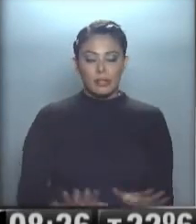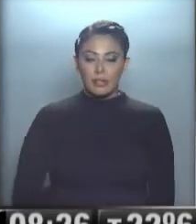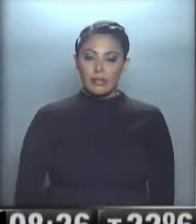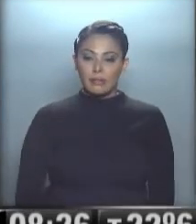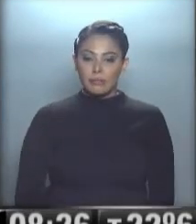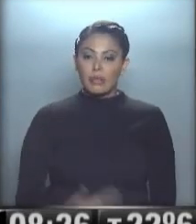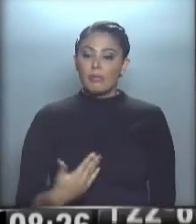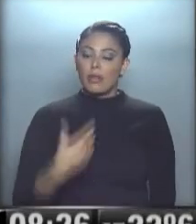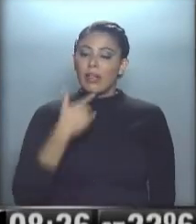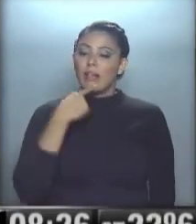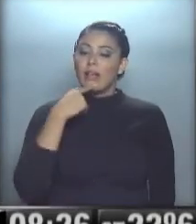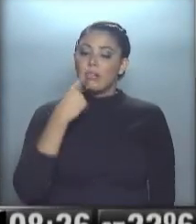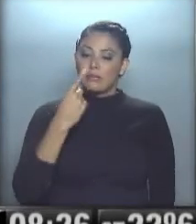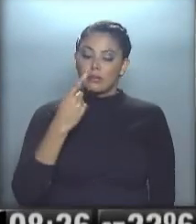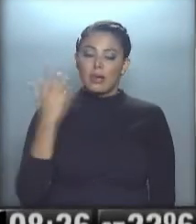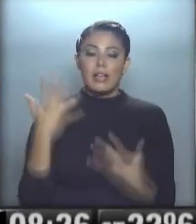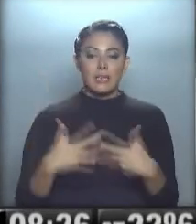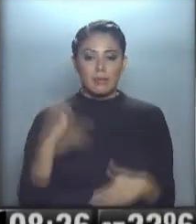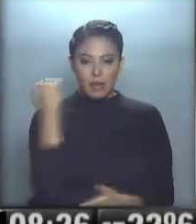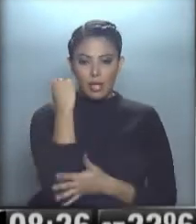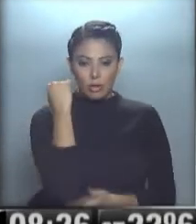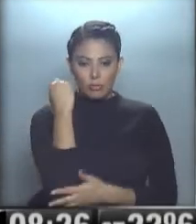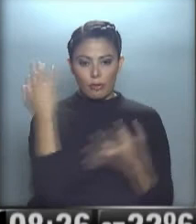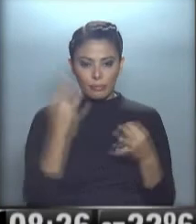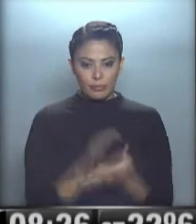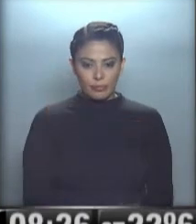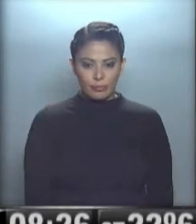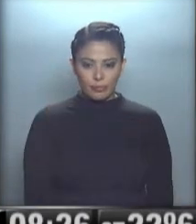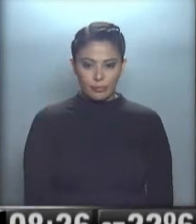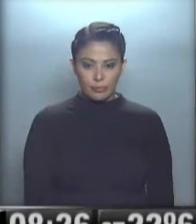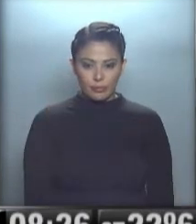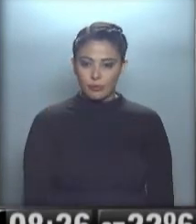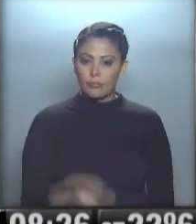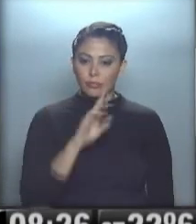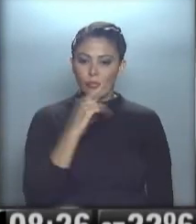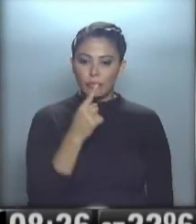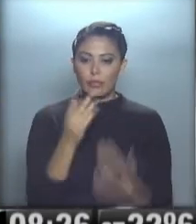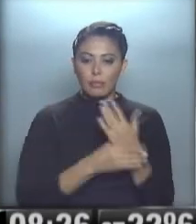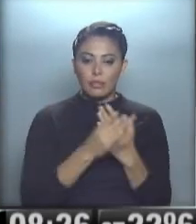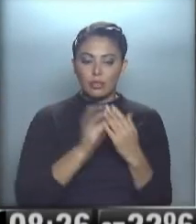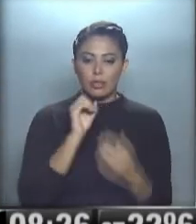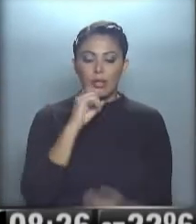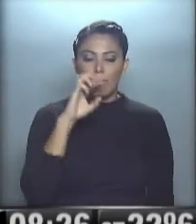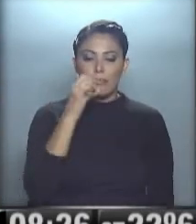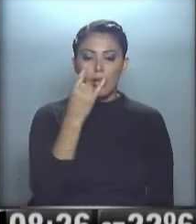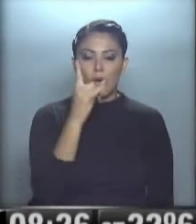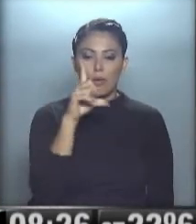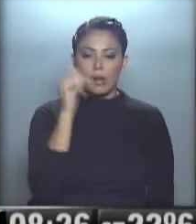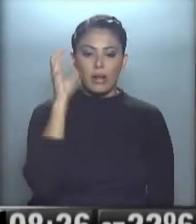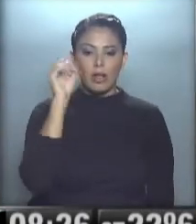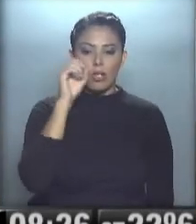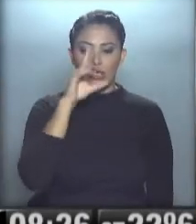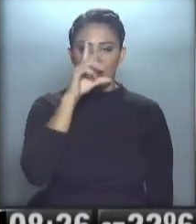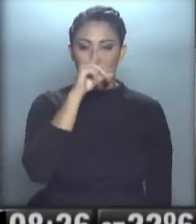para garantizar un sistema económico que funcione. Ministro, ¿qué tal? Buen día. Paula Marusich para Radio del Plata.